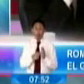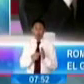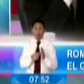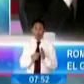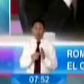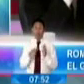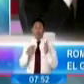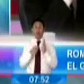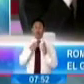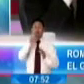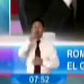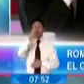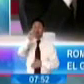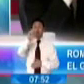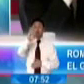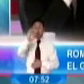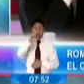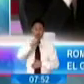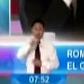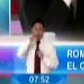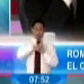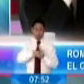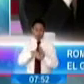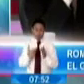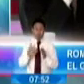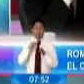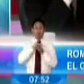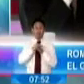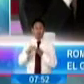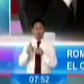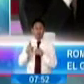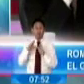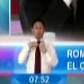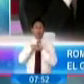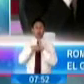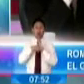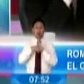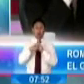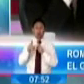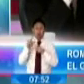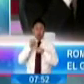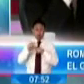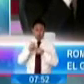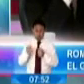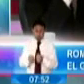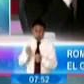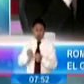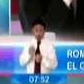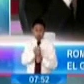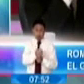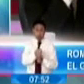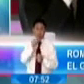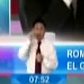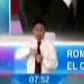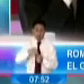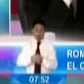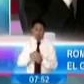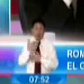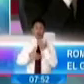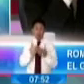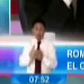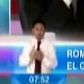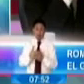técnico, pero ¿qué significa? Significa que hay una invitación, un incentivo para que el banco entregue estos pequeños créditos porque va a poder hacerse una